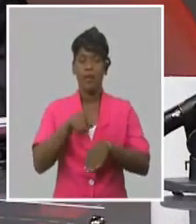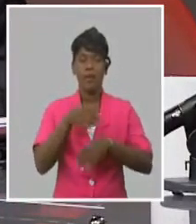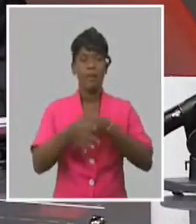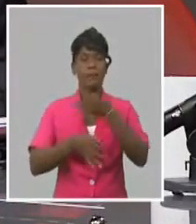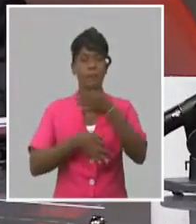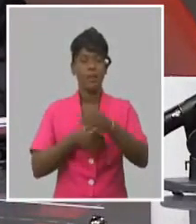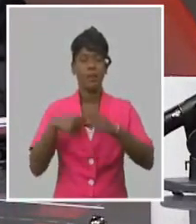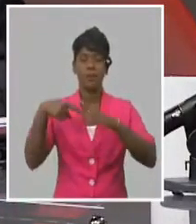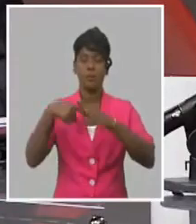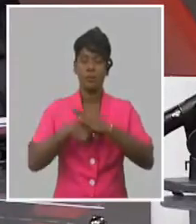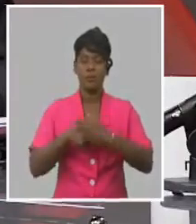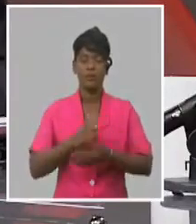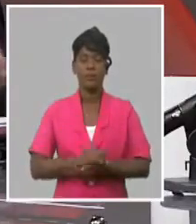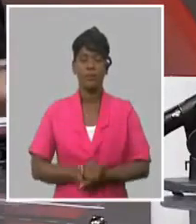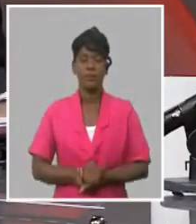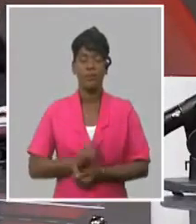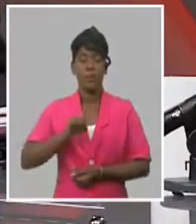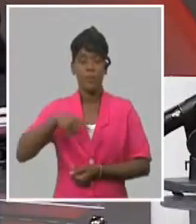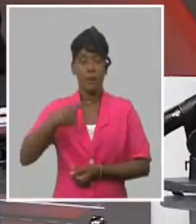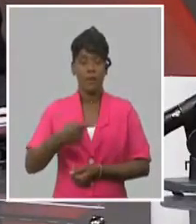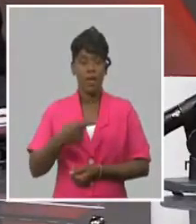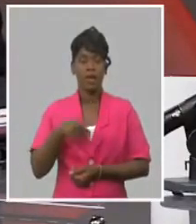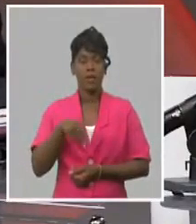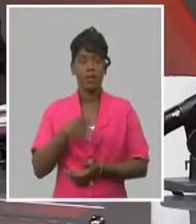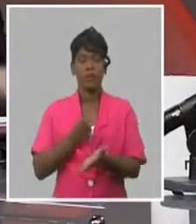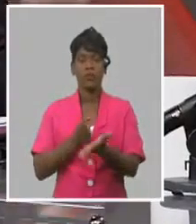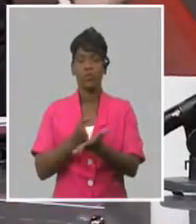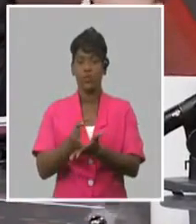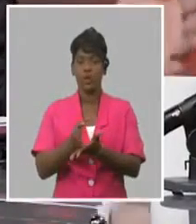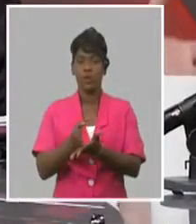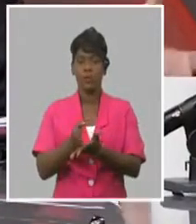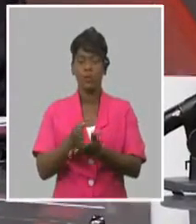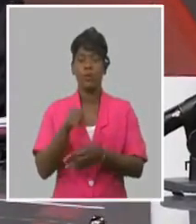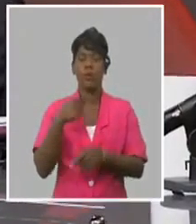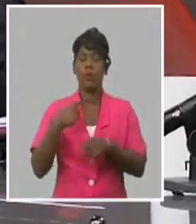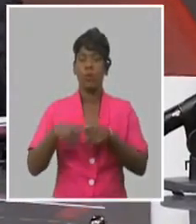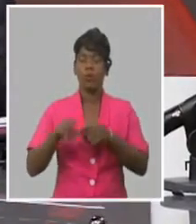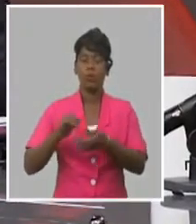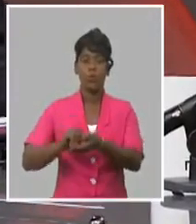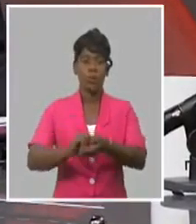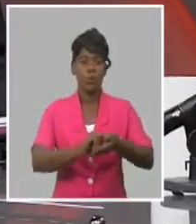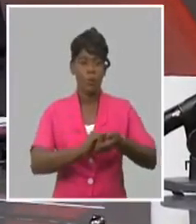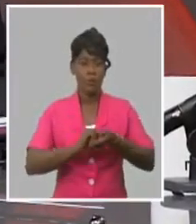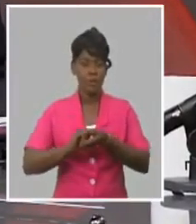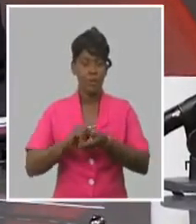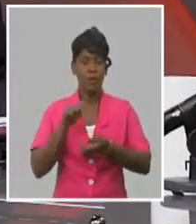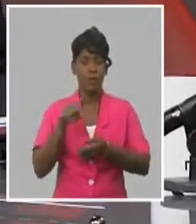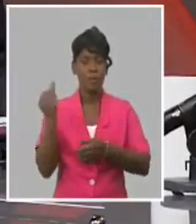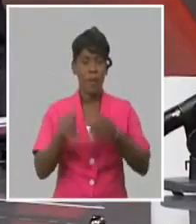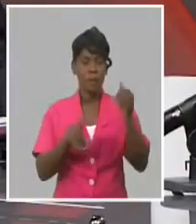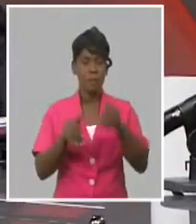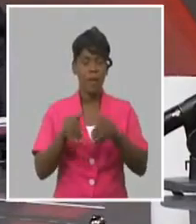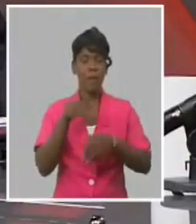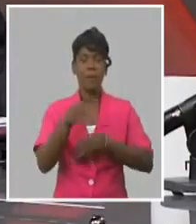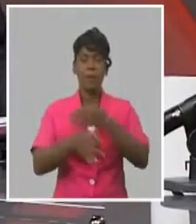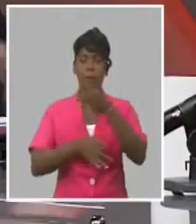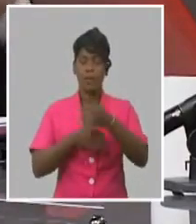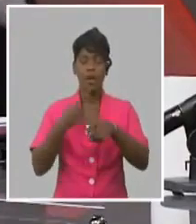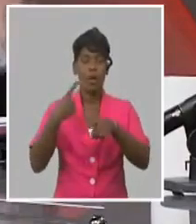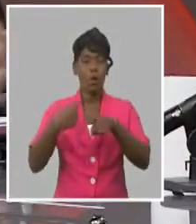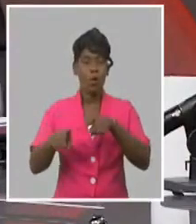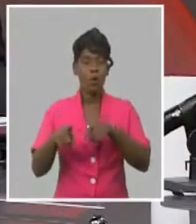momentos en esta mesa redonda. Mañana estaremos de nuevo de vuelta, me estarán acompañando el compañero Alejandro, el compañero Marino, para